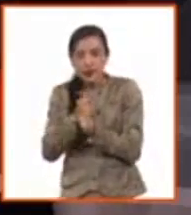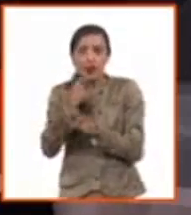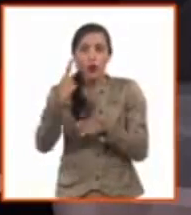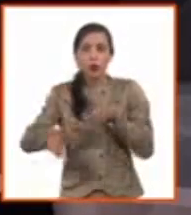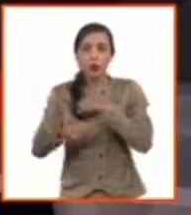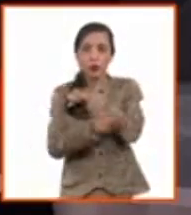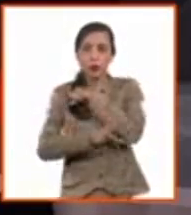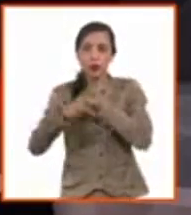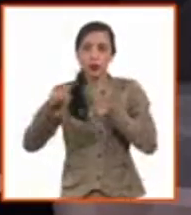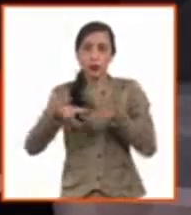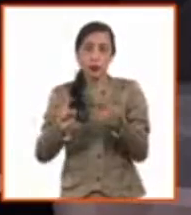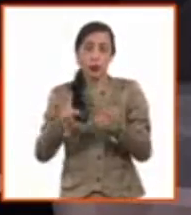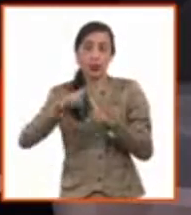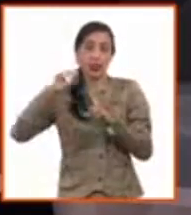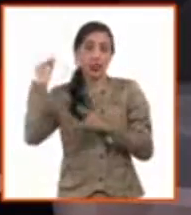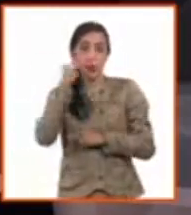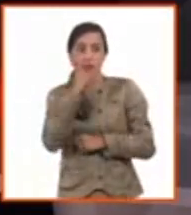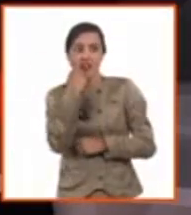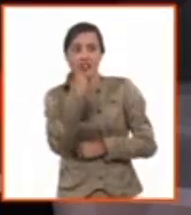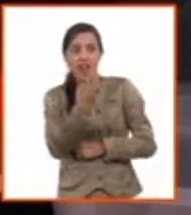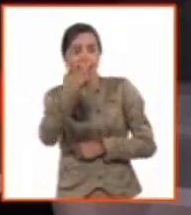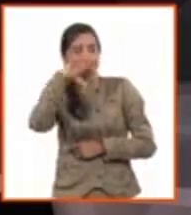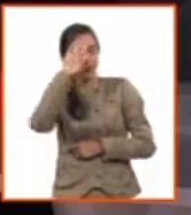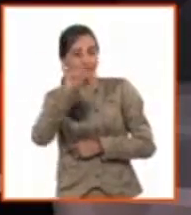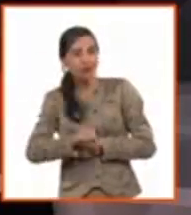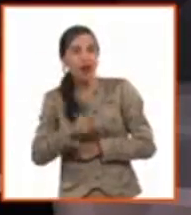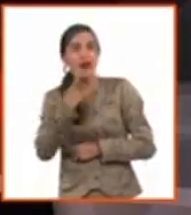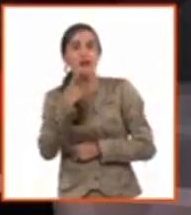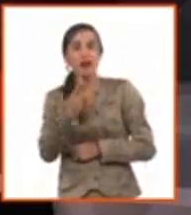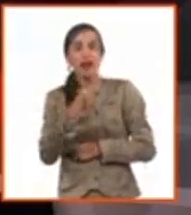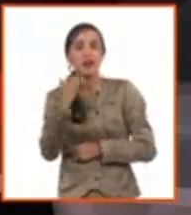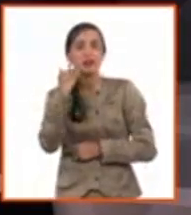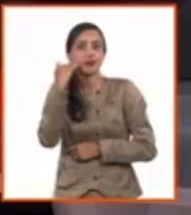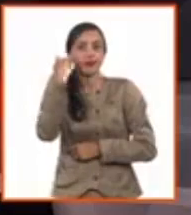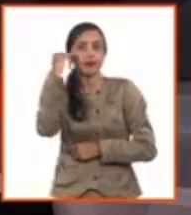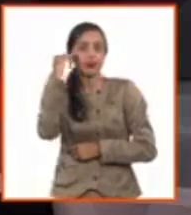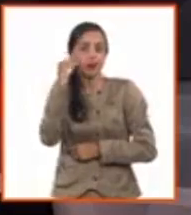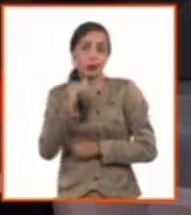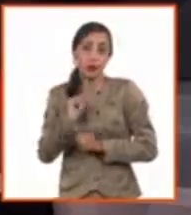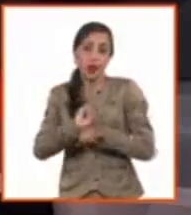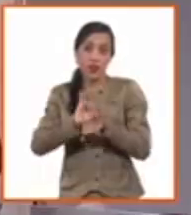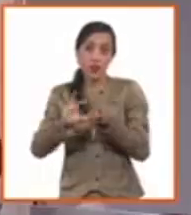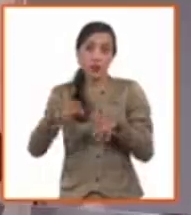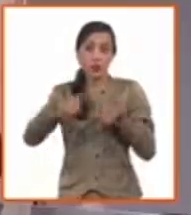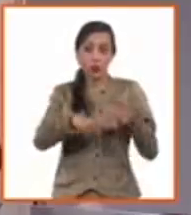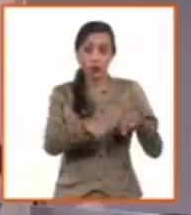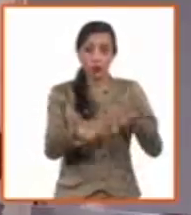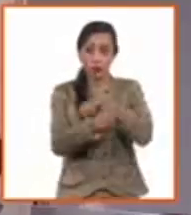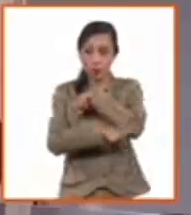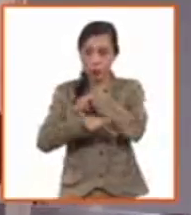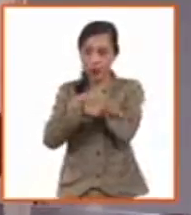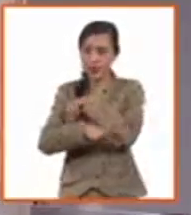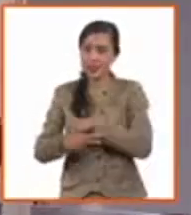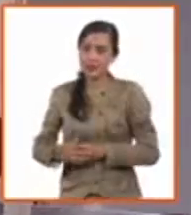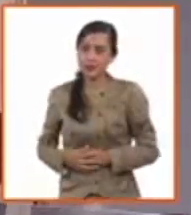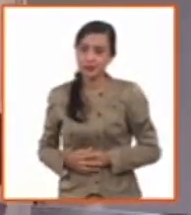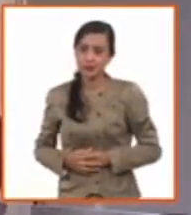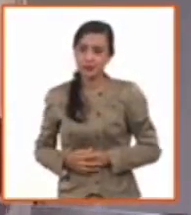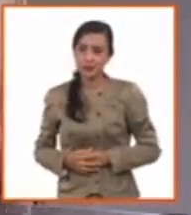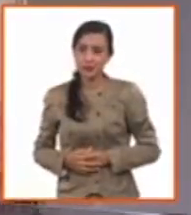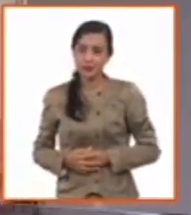para por sobre todo por las redes tecnológicas que es mucho su desarrollo lo hacen informáticos de otros países asimismo